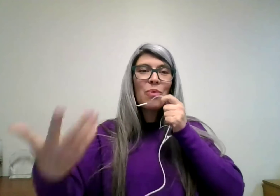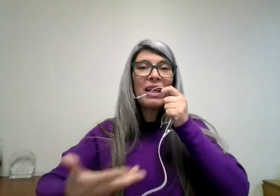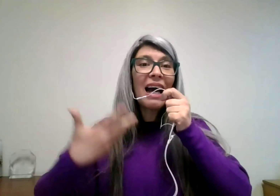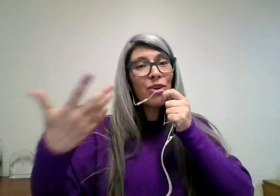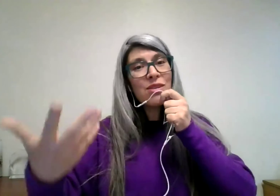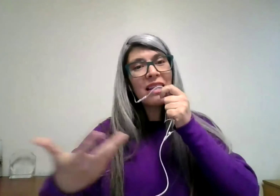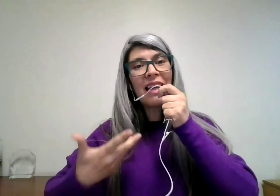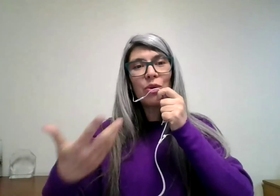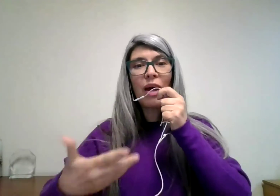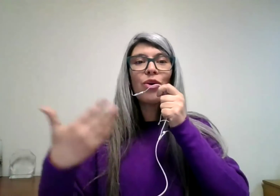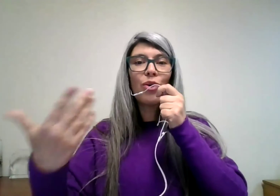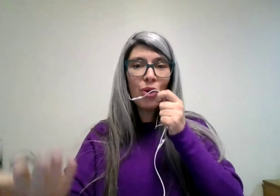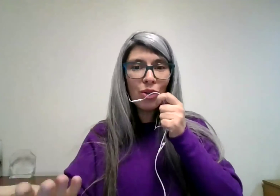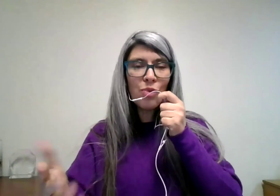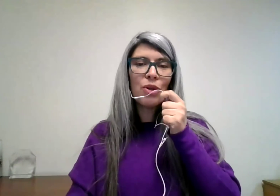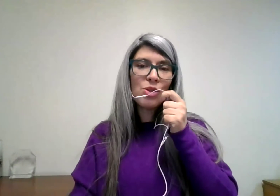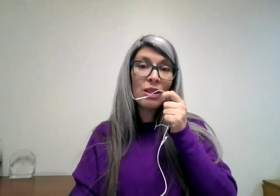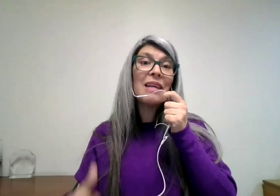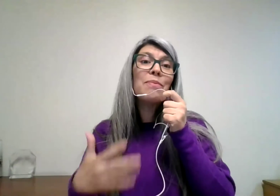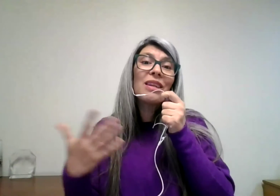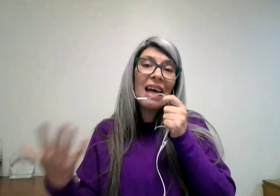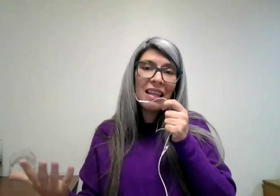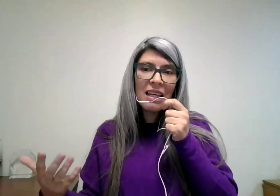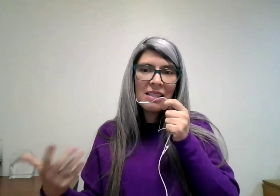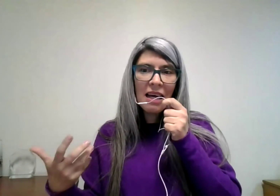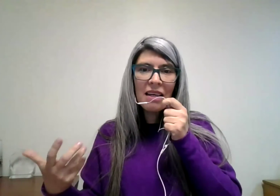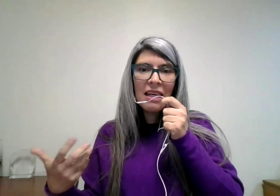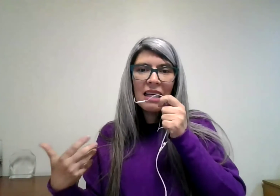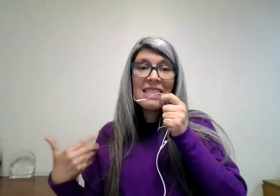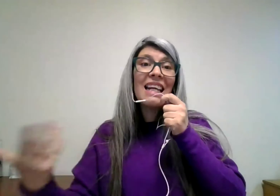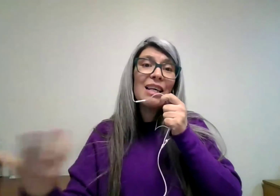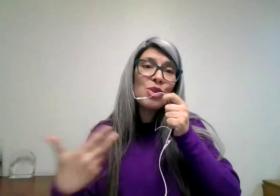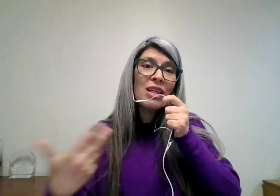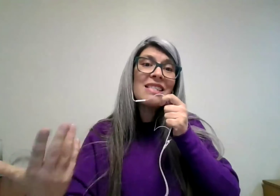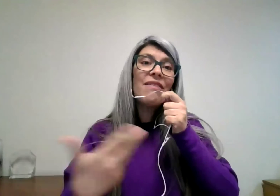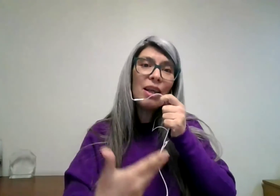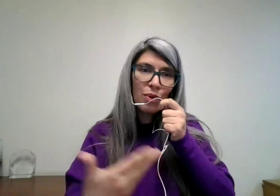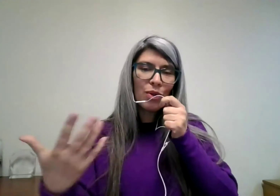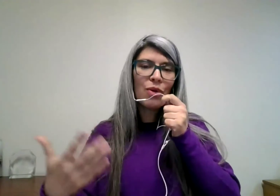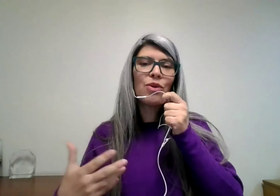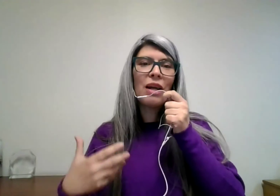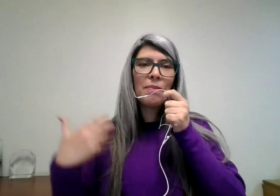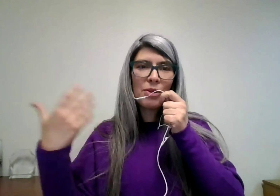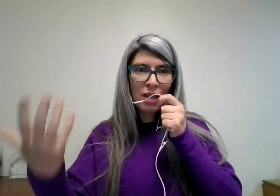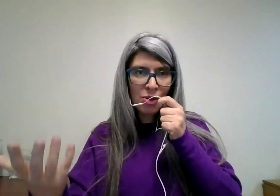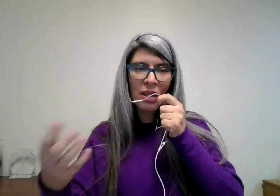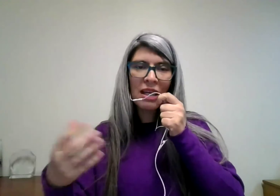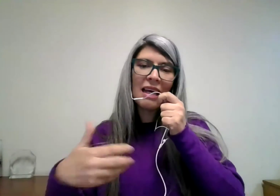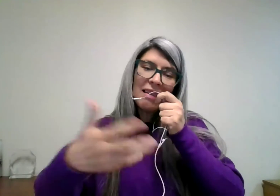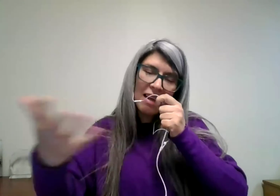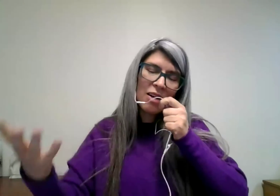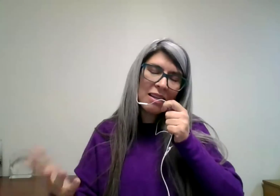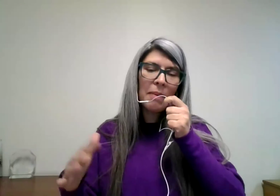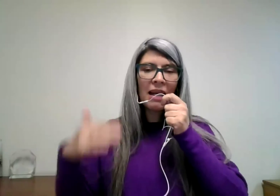desarrolla comunicándose, interactuando con otros. Por eso es tan importante esa relación y ese vínculo con las personas